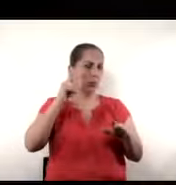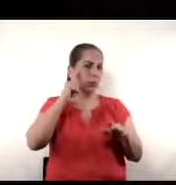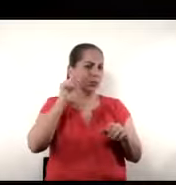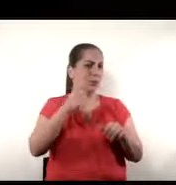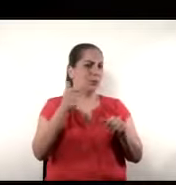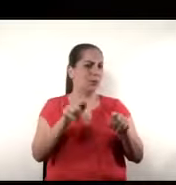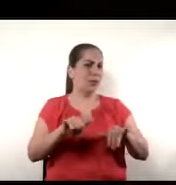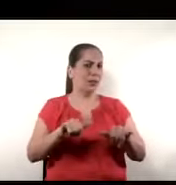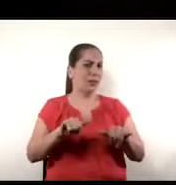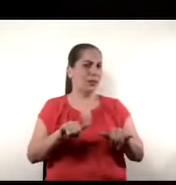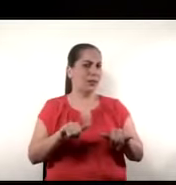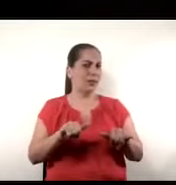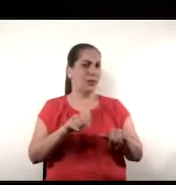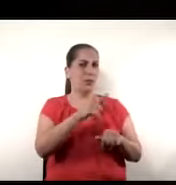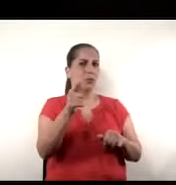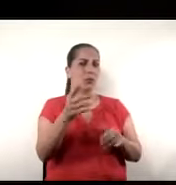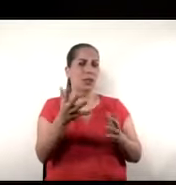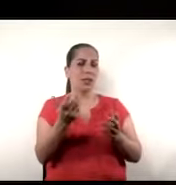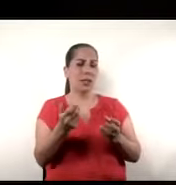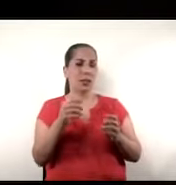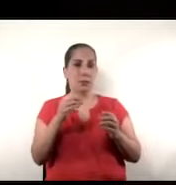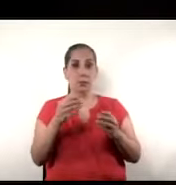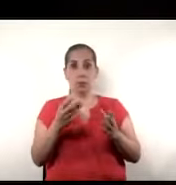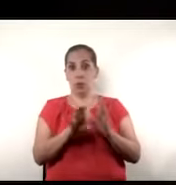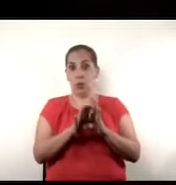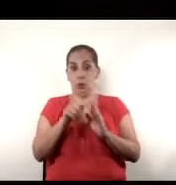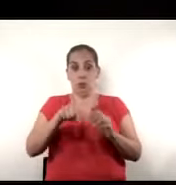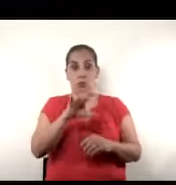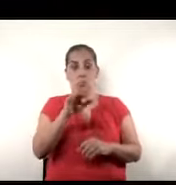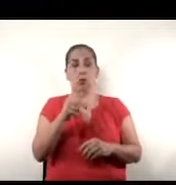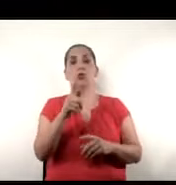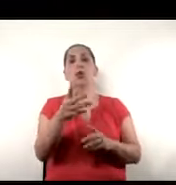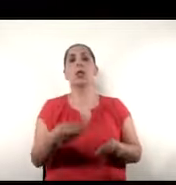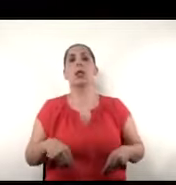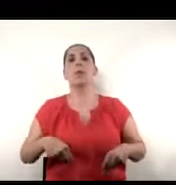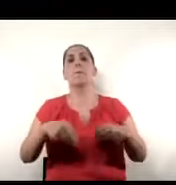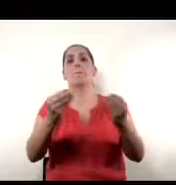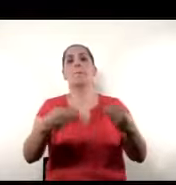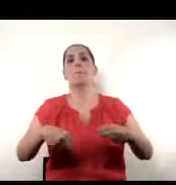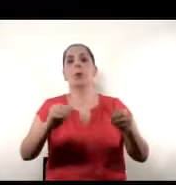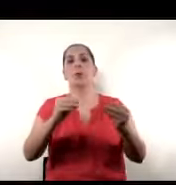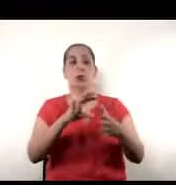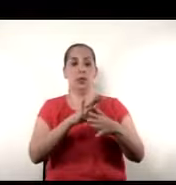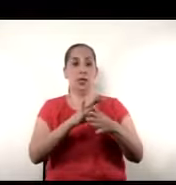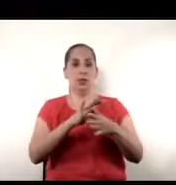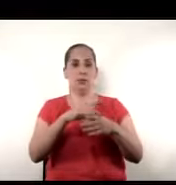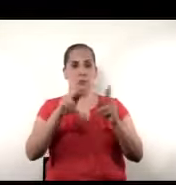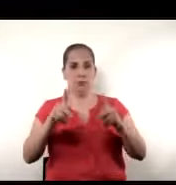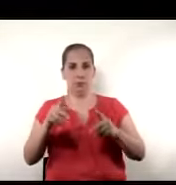Si usted quiere producir en Costa Rica, digamos, carne, para que la gente coma todos los días,